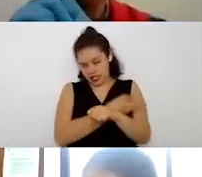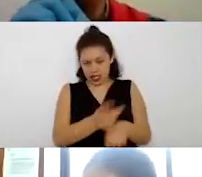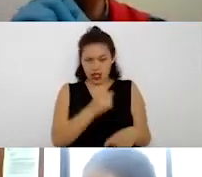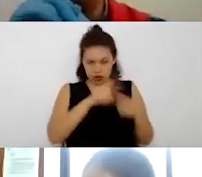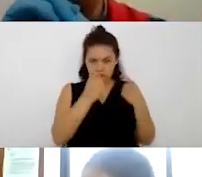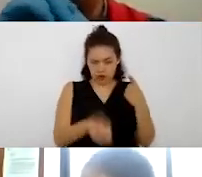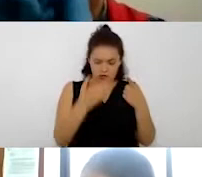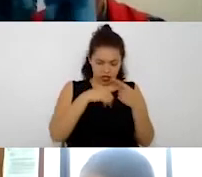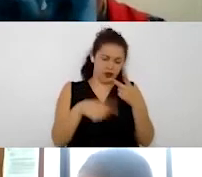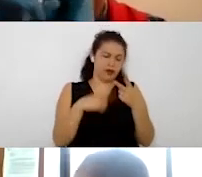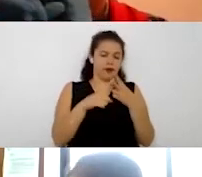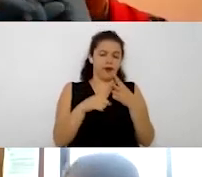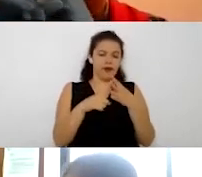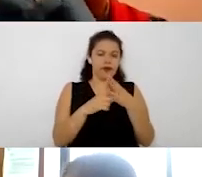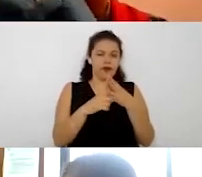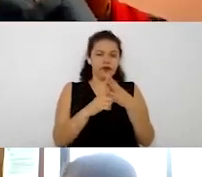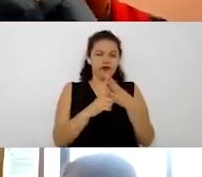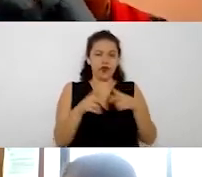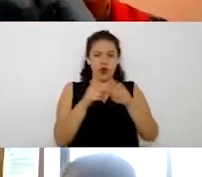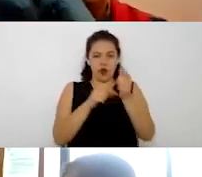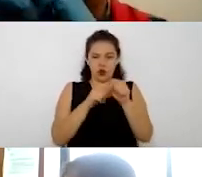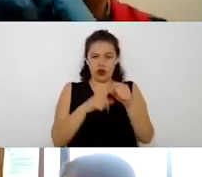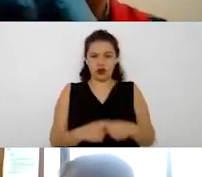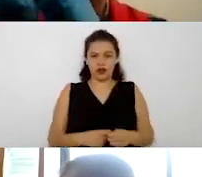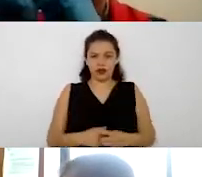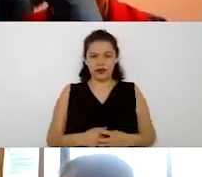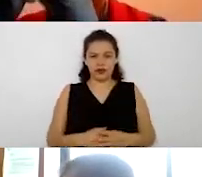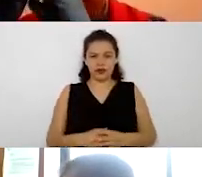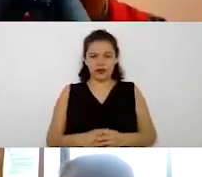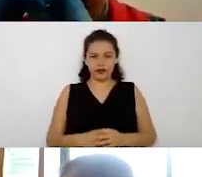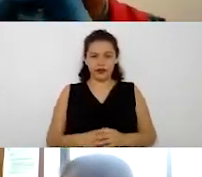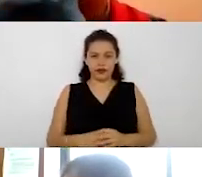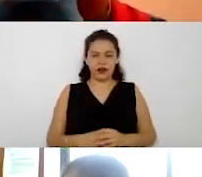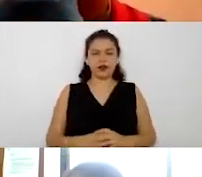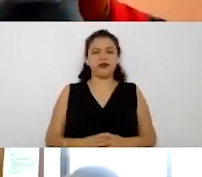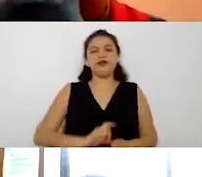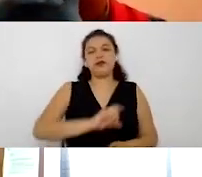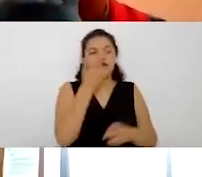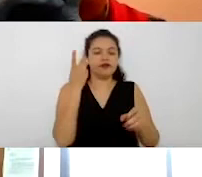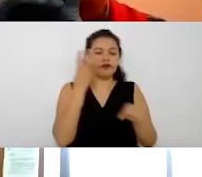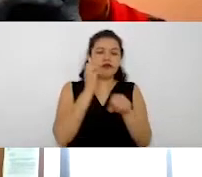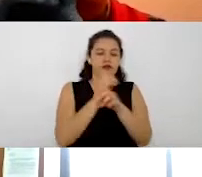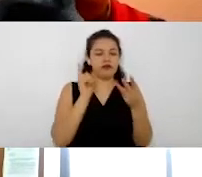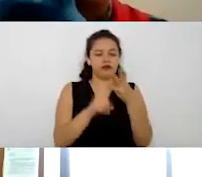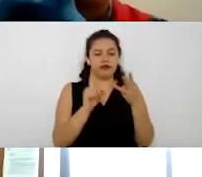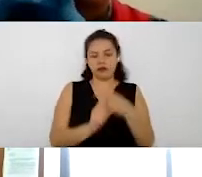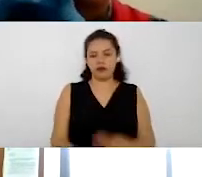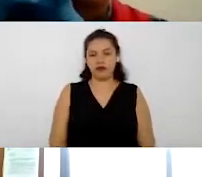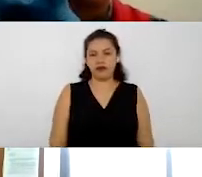bien. Otro, El color. el color. Y uno tercero,